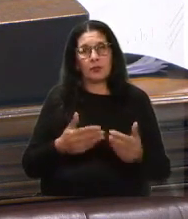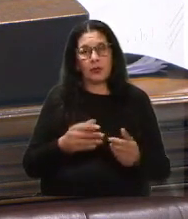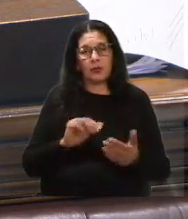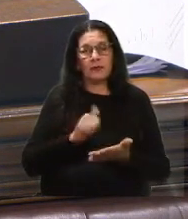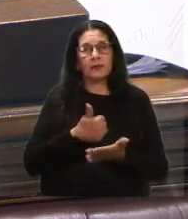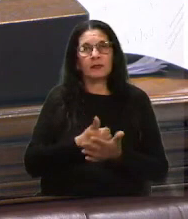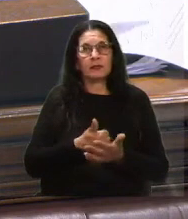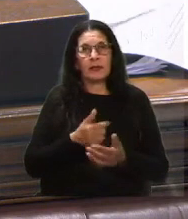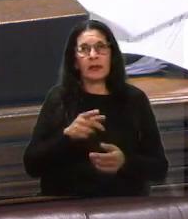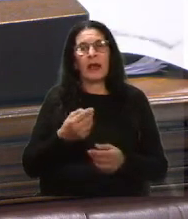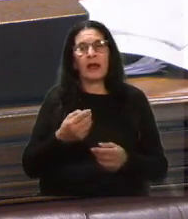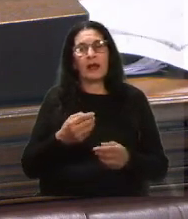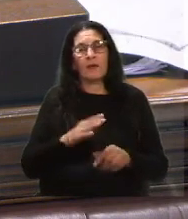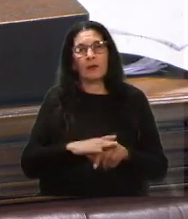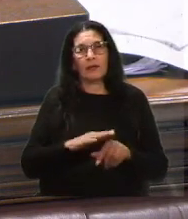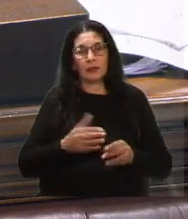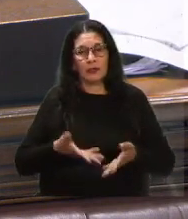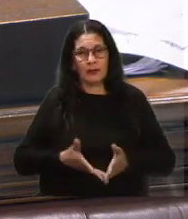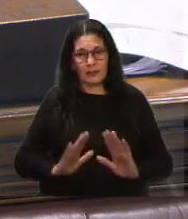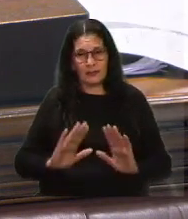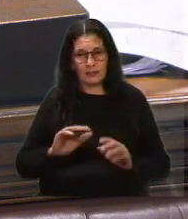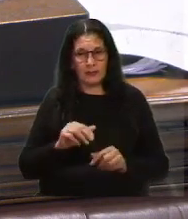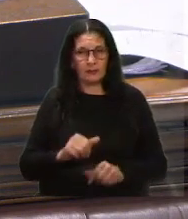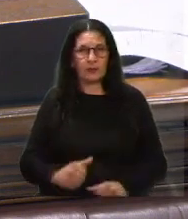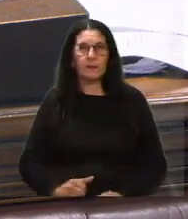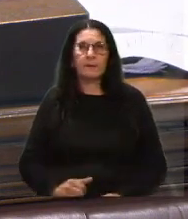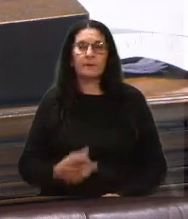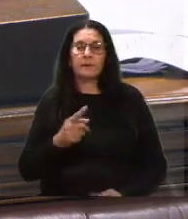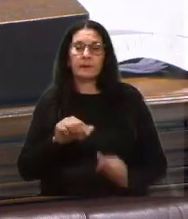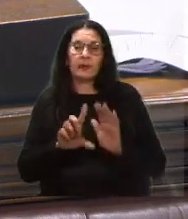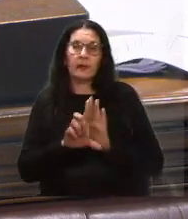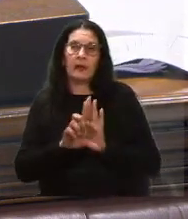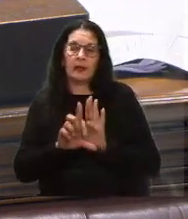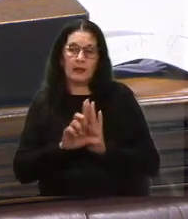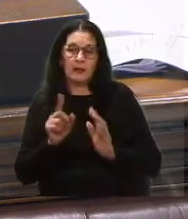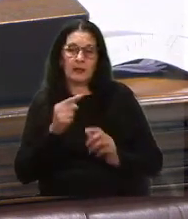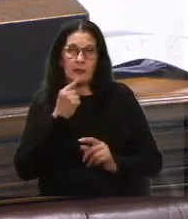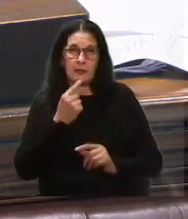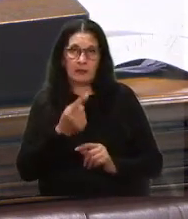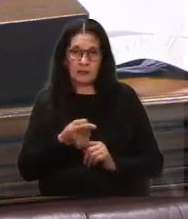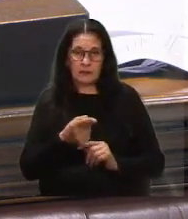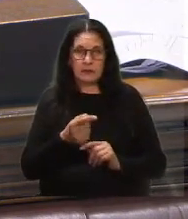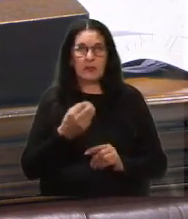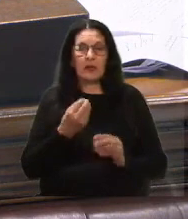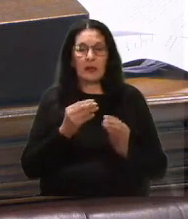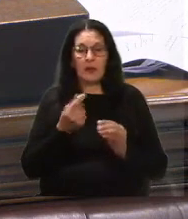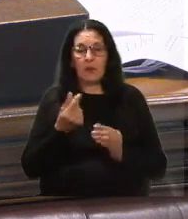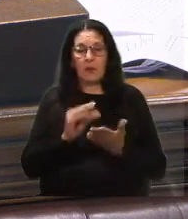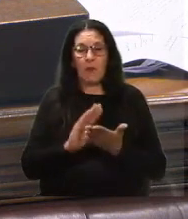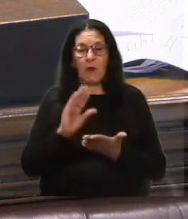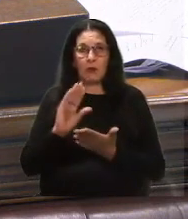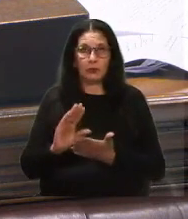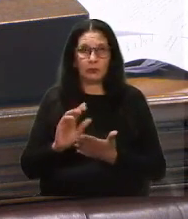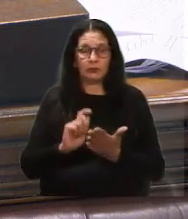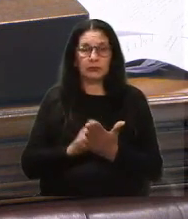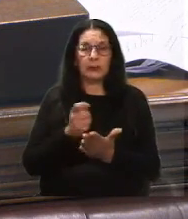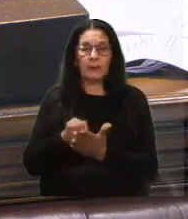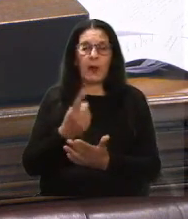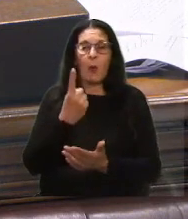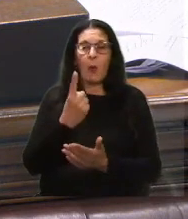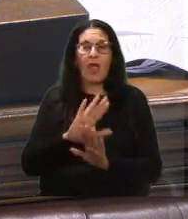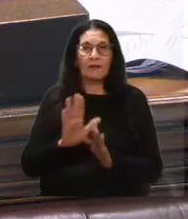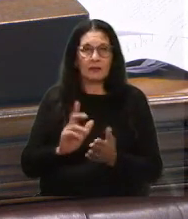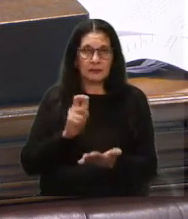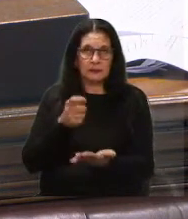estado presente momento del nacimiento eh en la ley mencionada previamente el monto a percibir se paga por